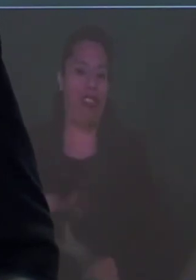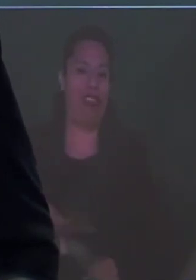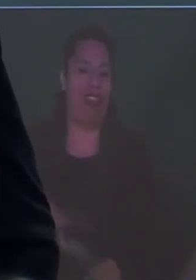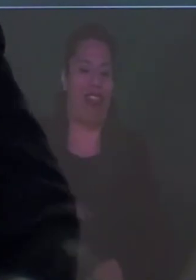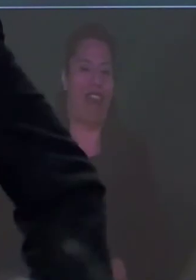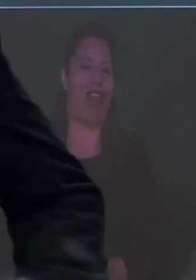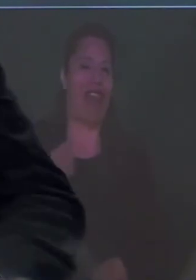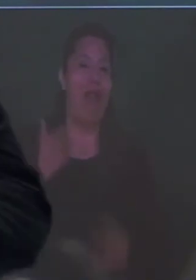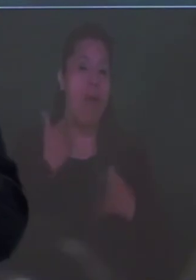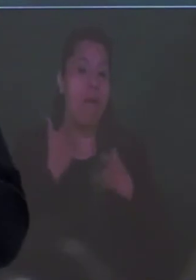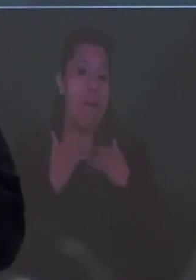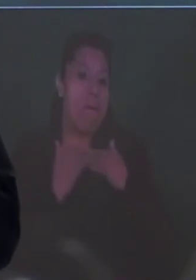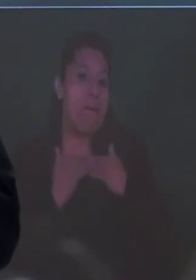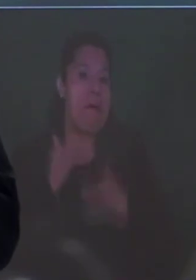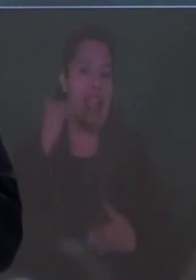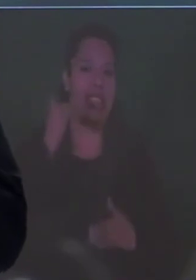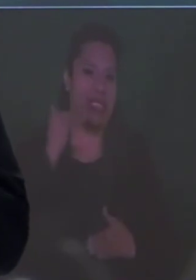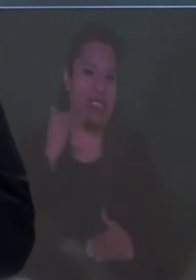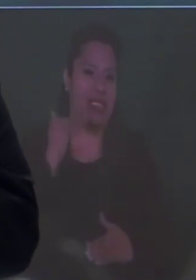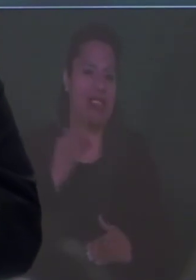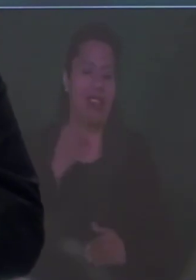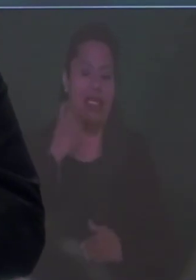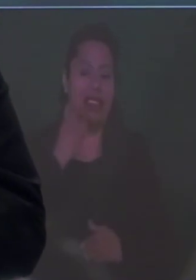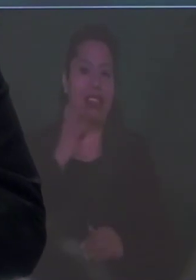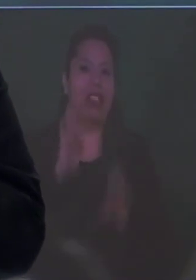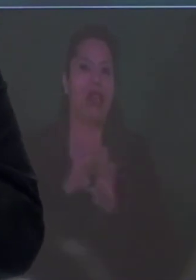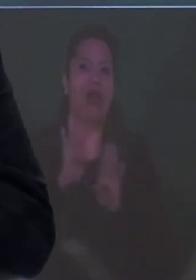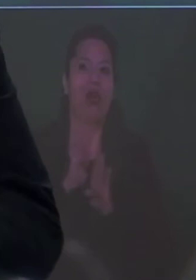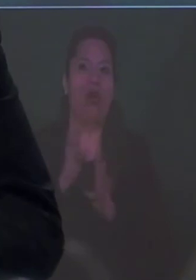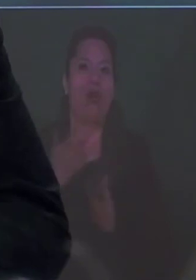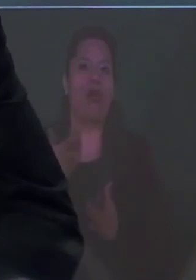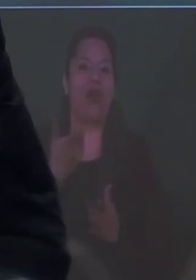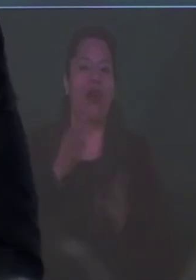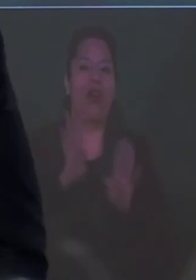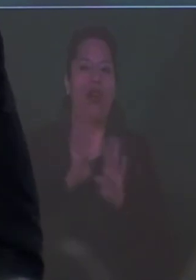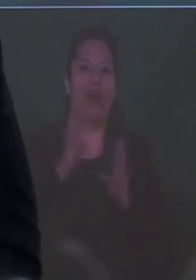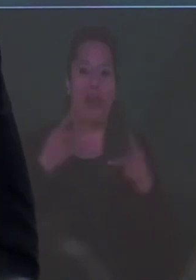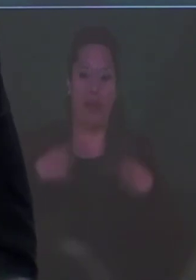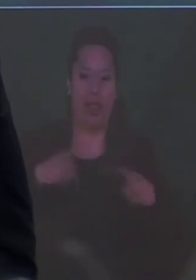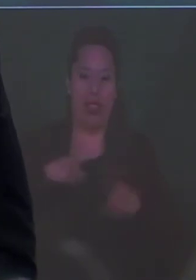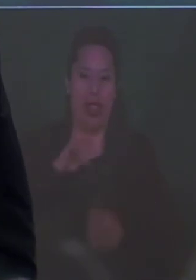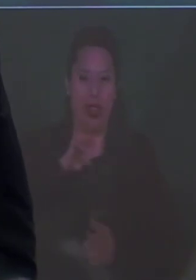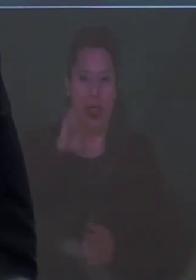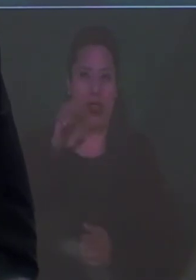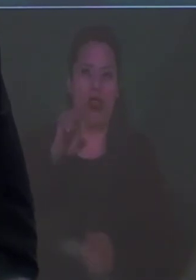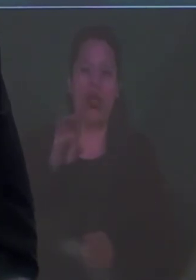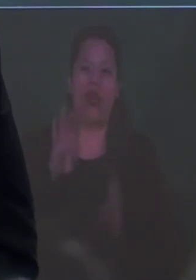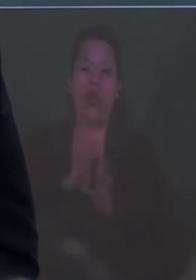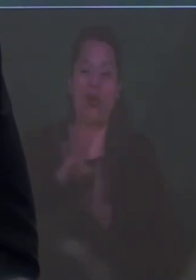necesitamos para seguridad usted puede empezar a elaborar sus propias hipótesis